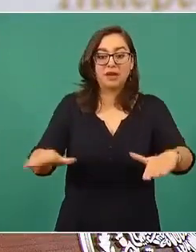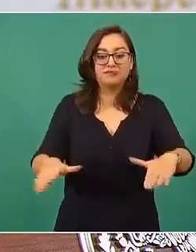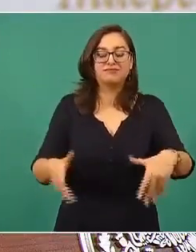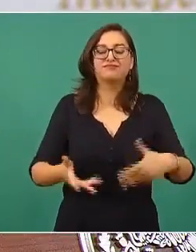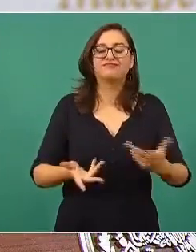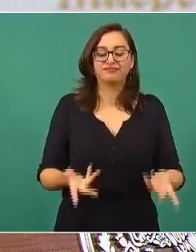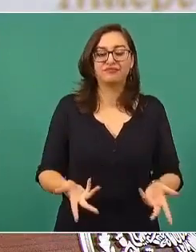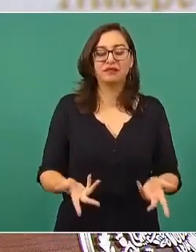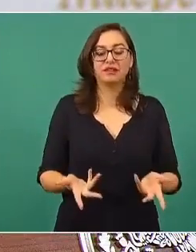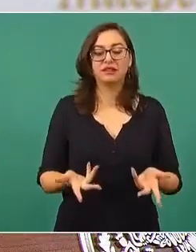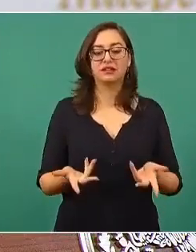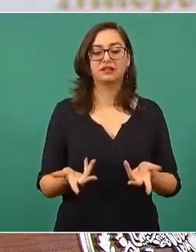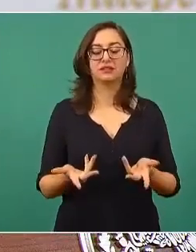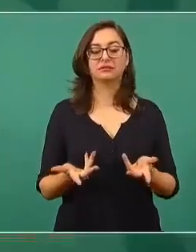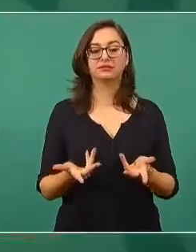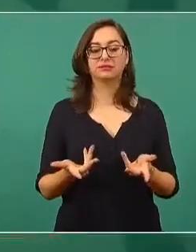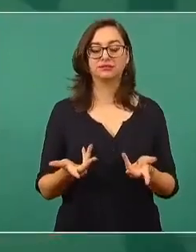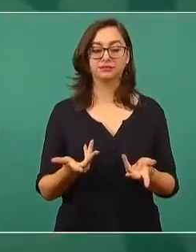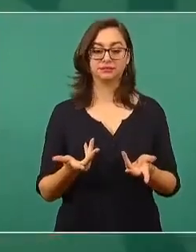Es